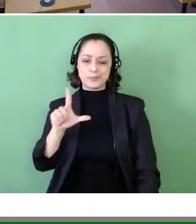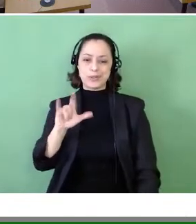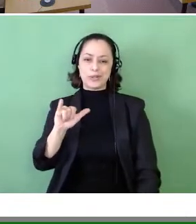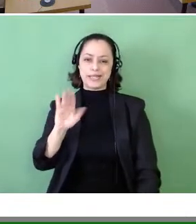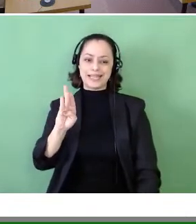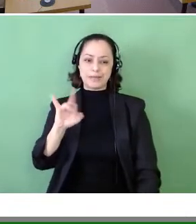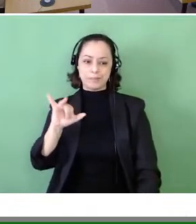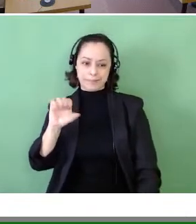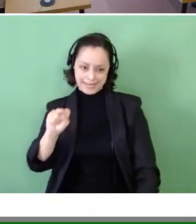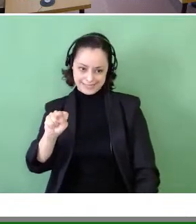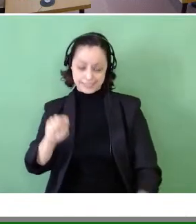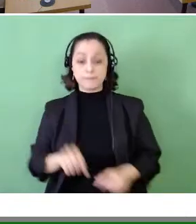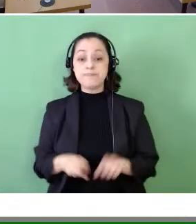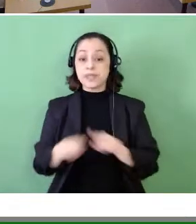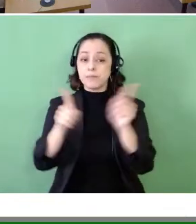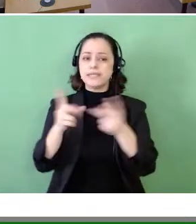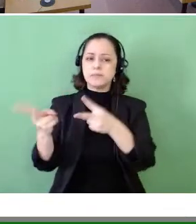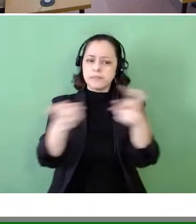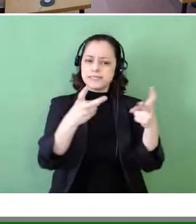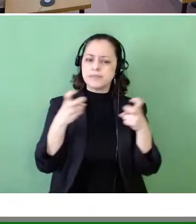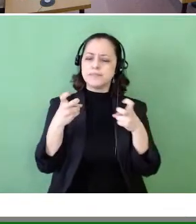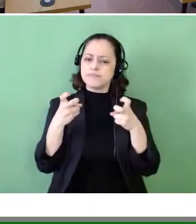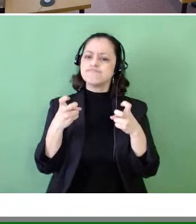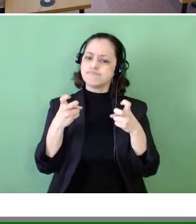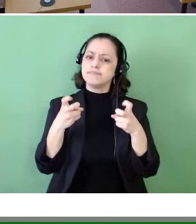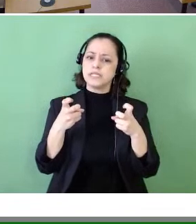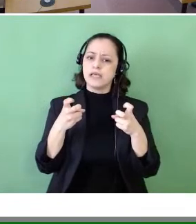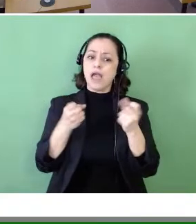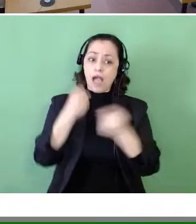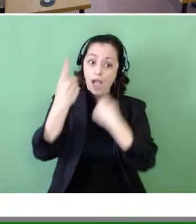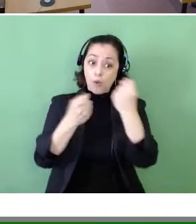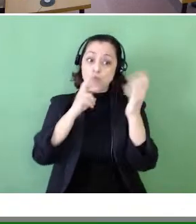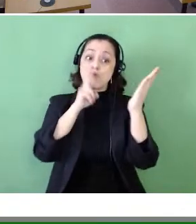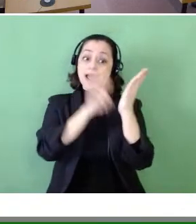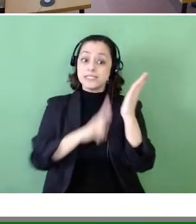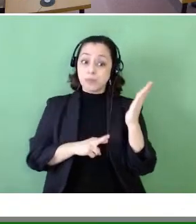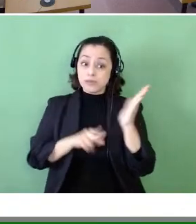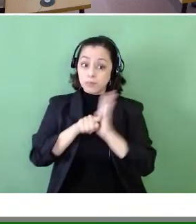hay muchos que no tienen ProLibras, o sea,